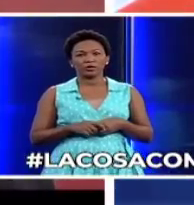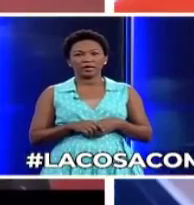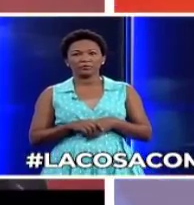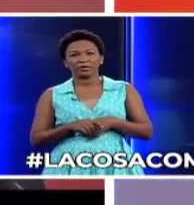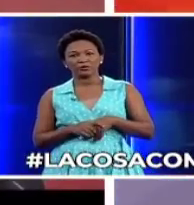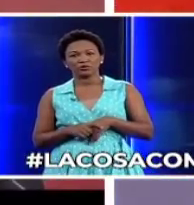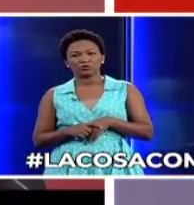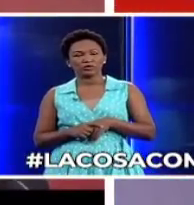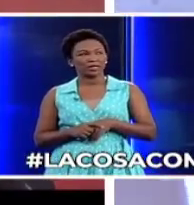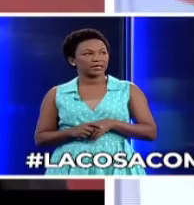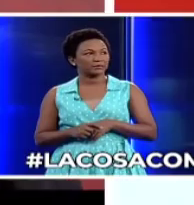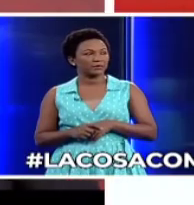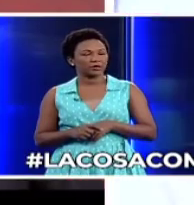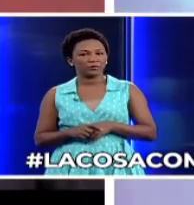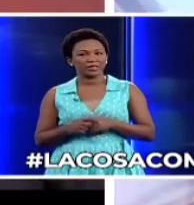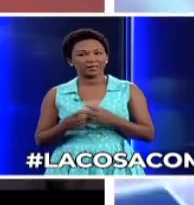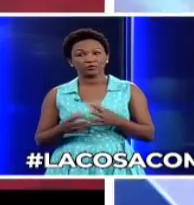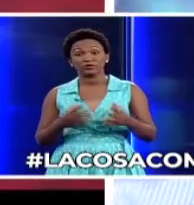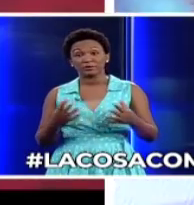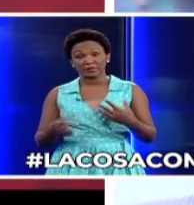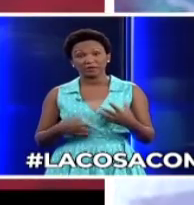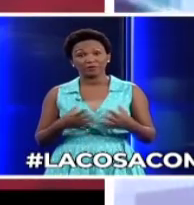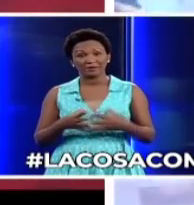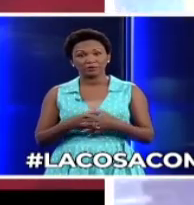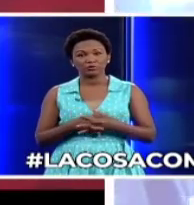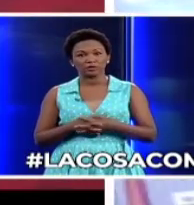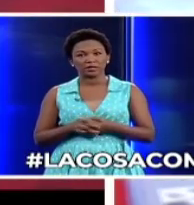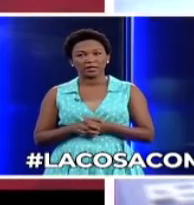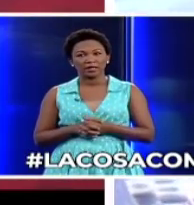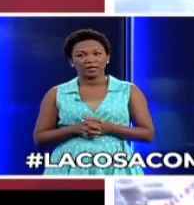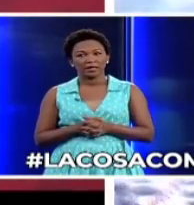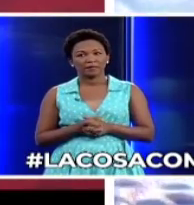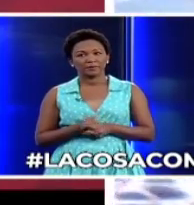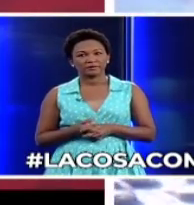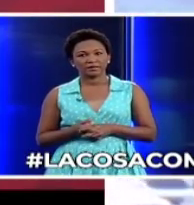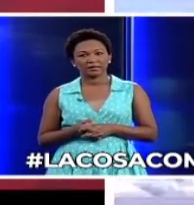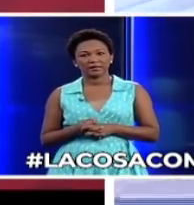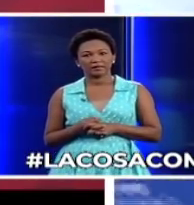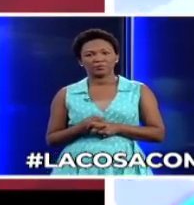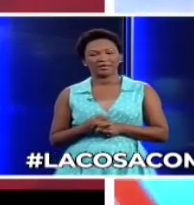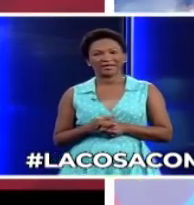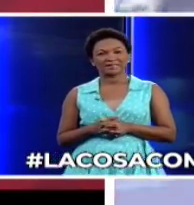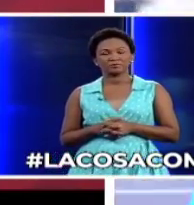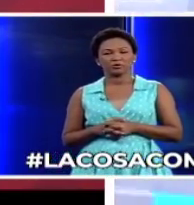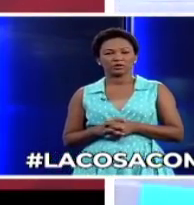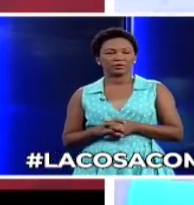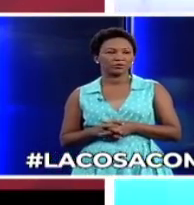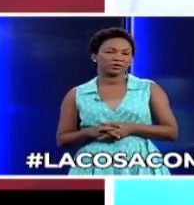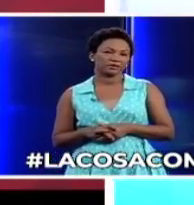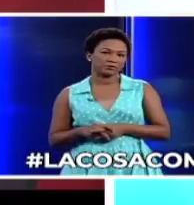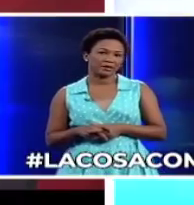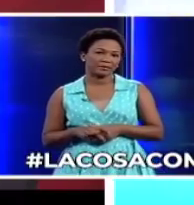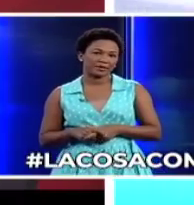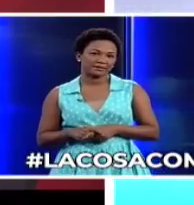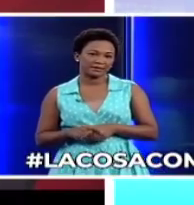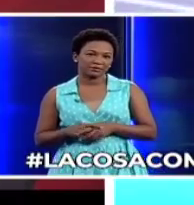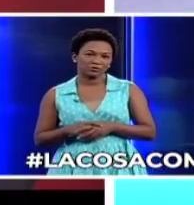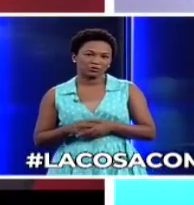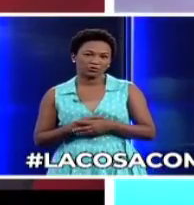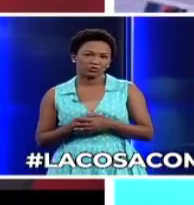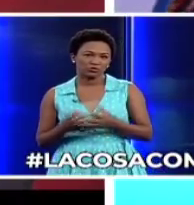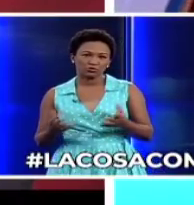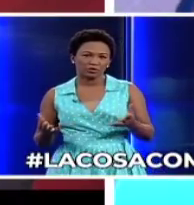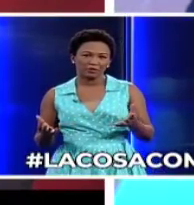pero bueno, conocer aquí en República Dominicana, donde se ha perdido el hábito de que el presidente de la República responda a preguntas en rueda de